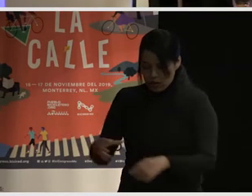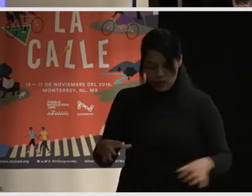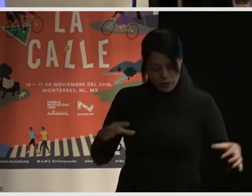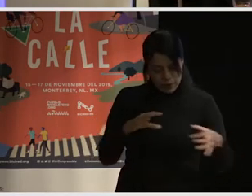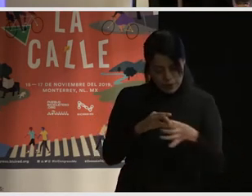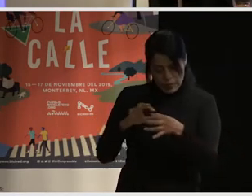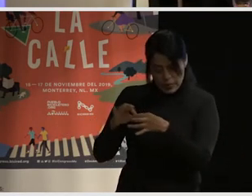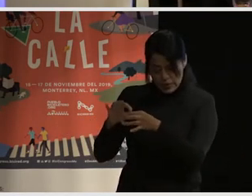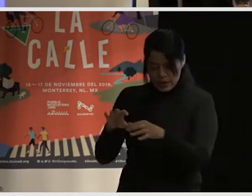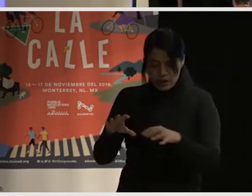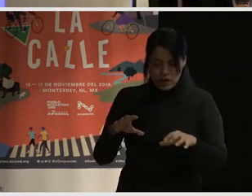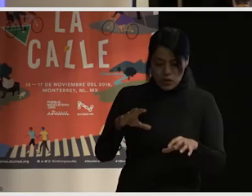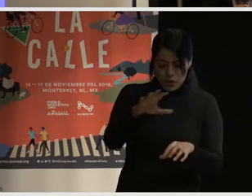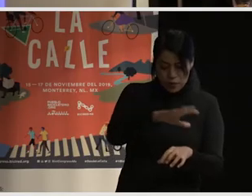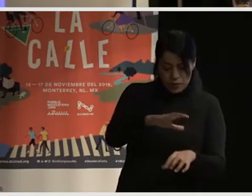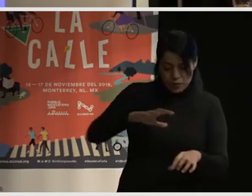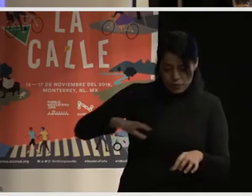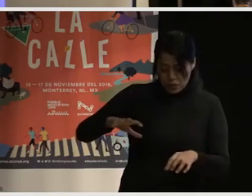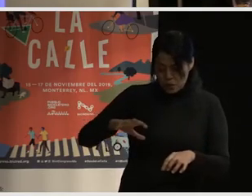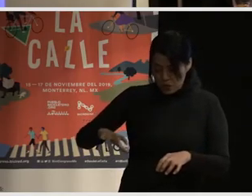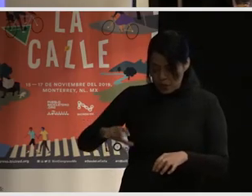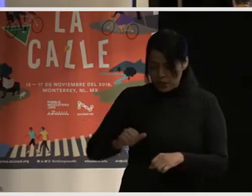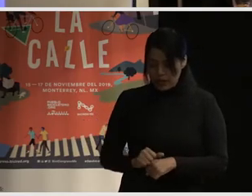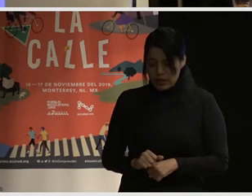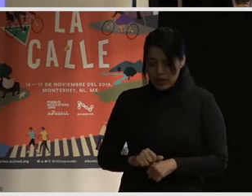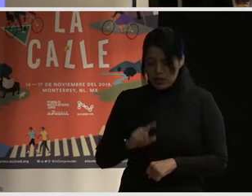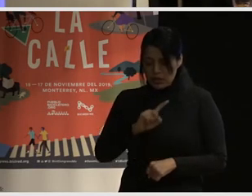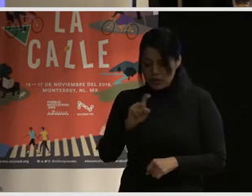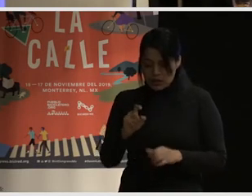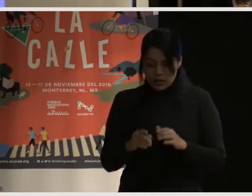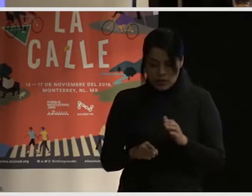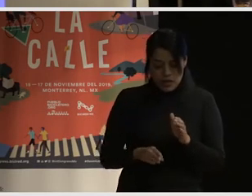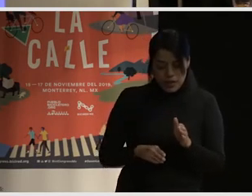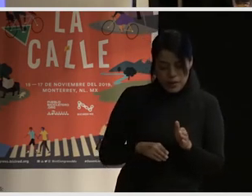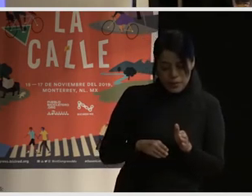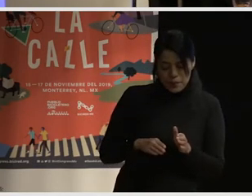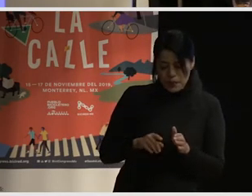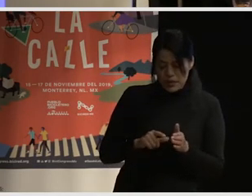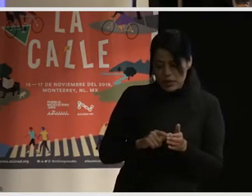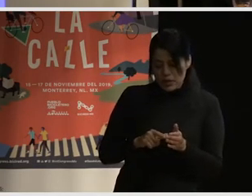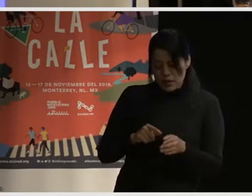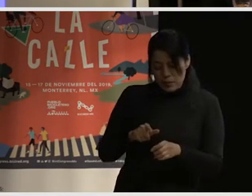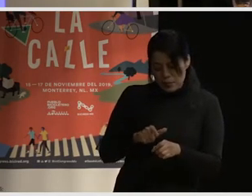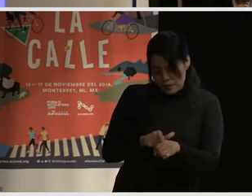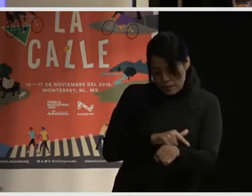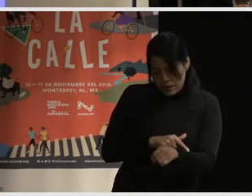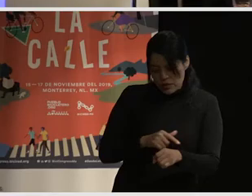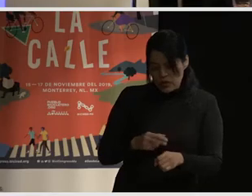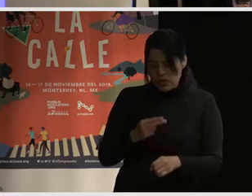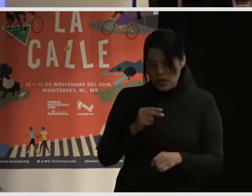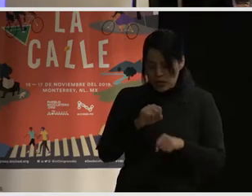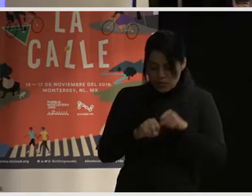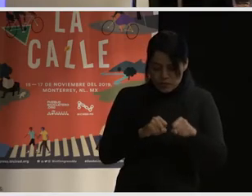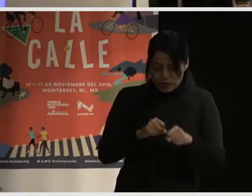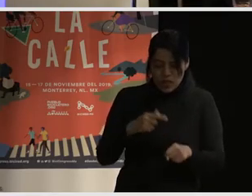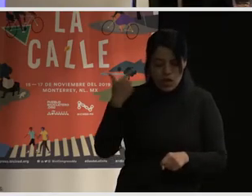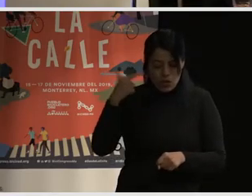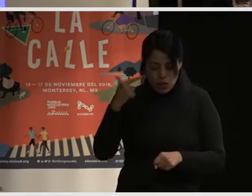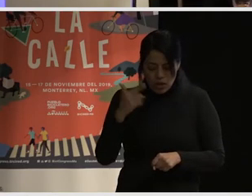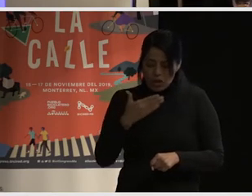con tramos donde solo se expone 100 metros a no tener infraestructura ciclista entonces guadalajara da pasos buenos